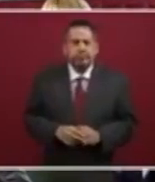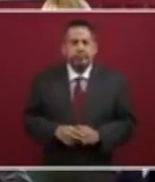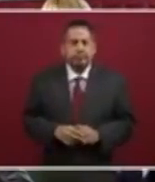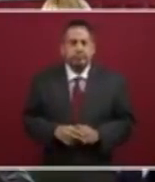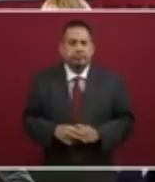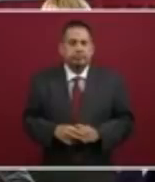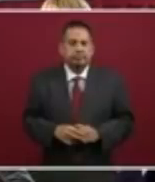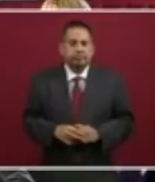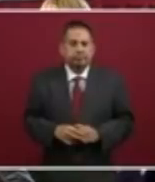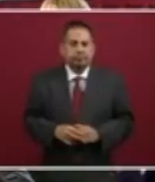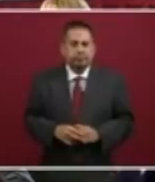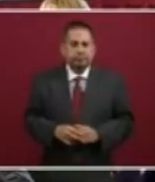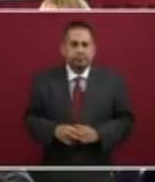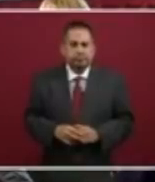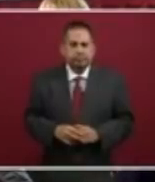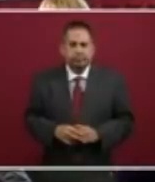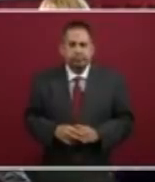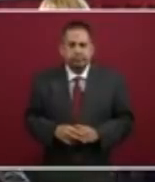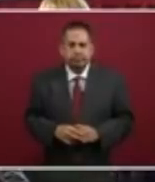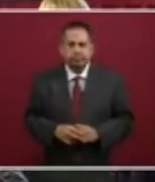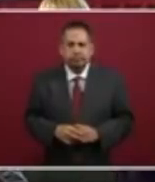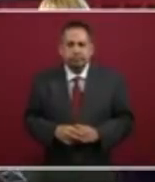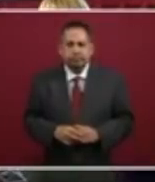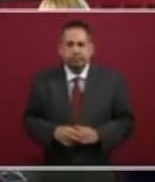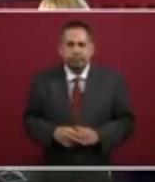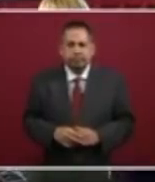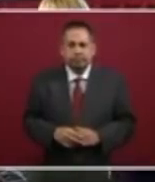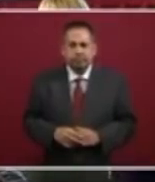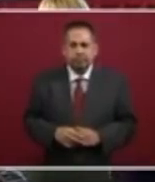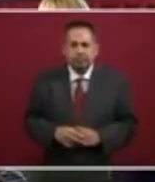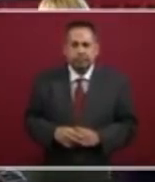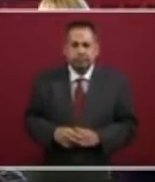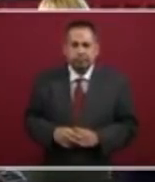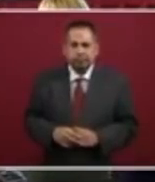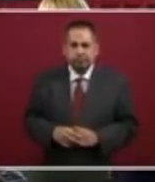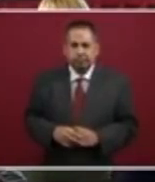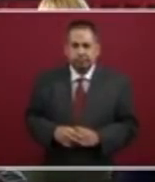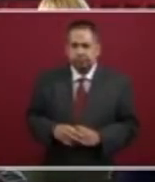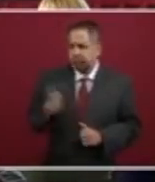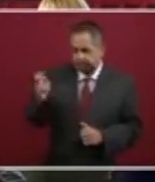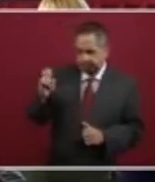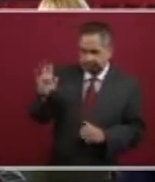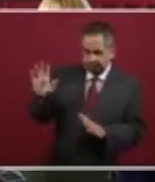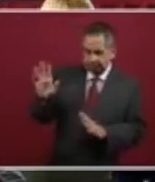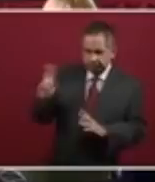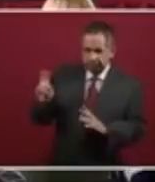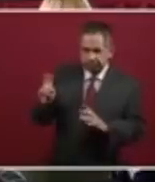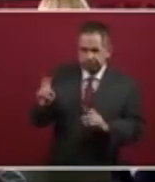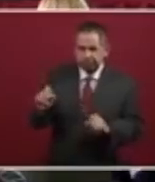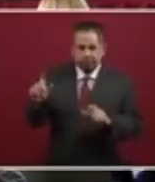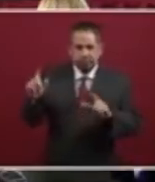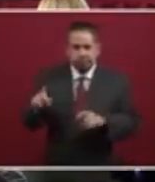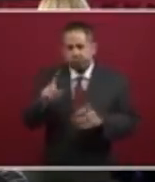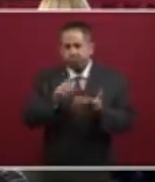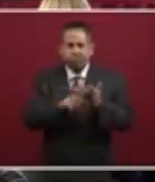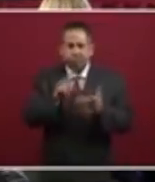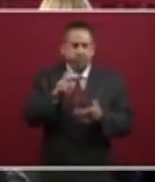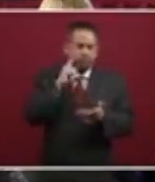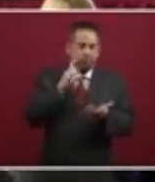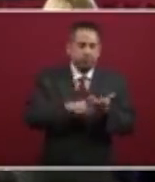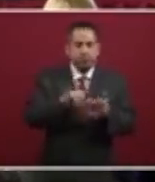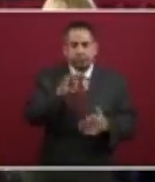A ver, en la anterior. Ahí está. Dije 1.200, 1.500.